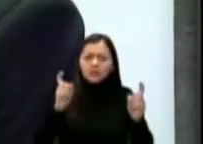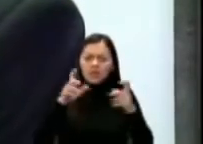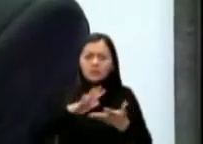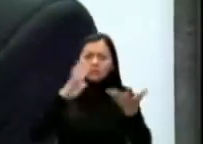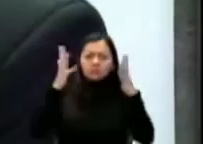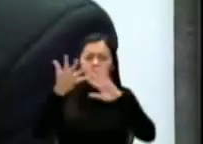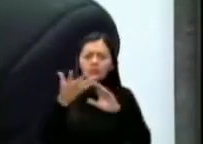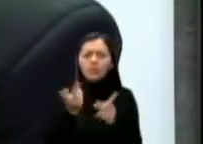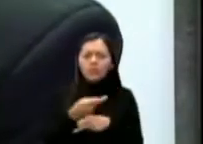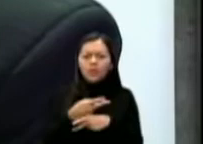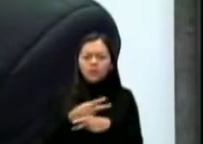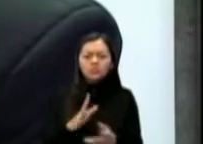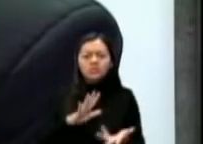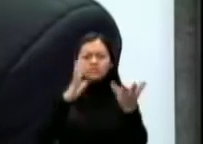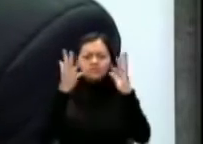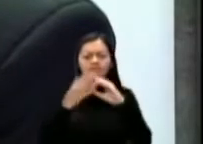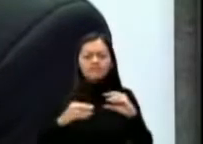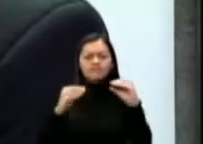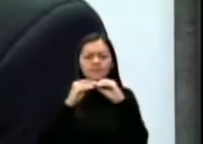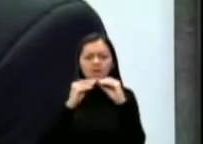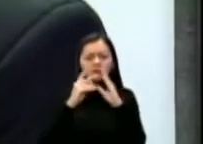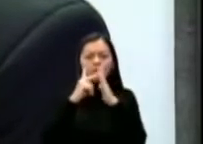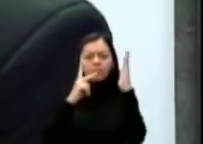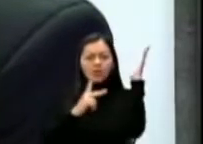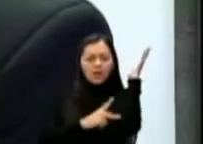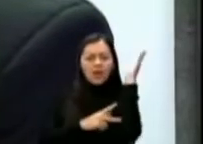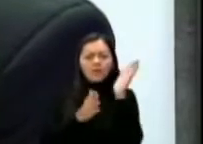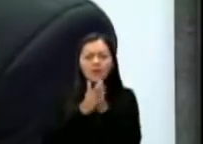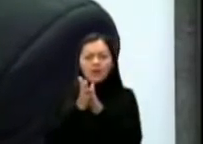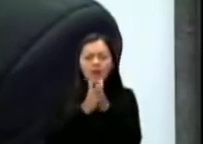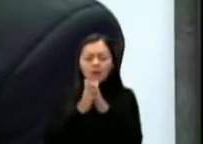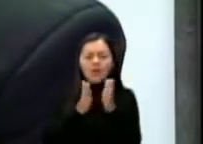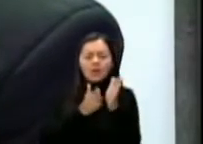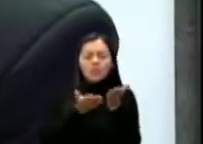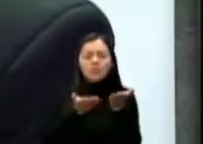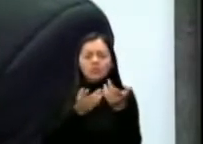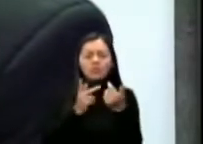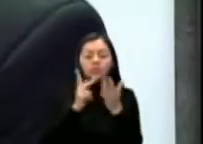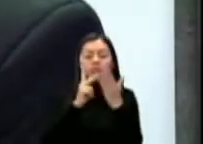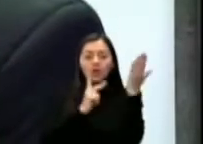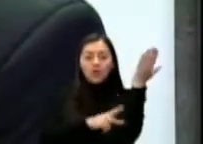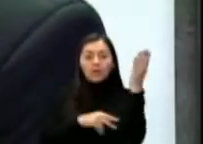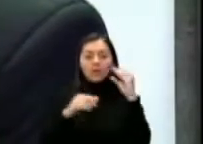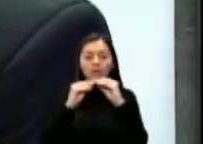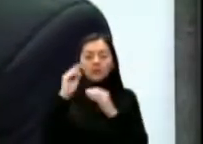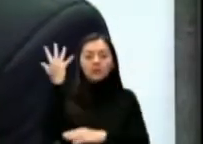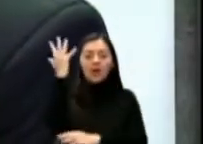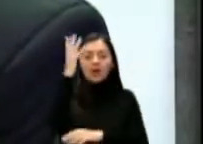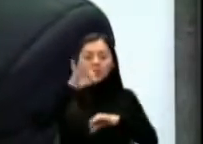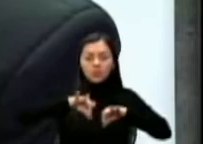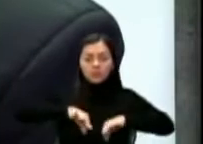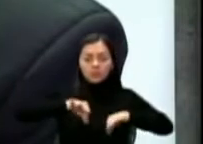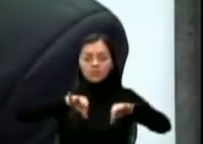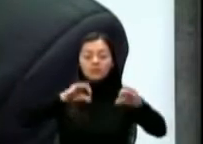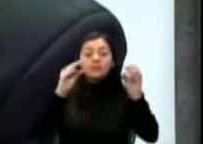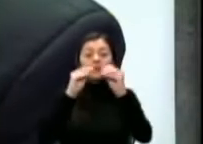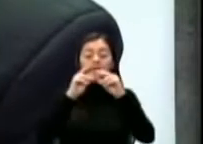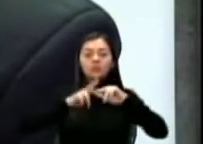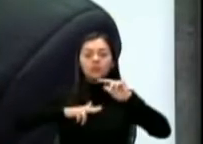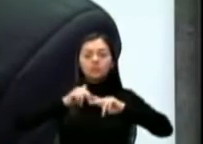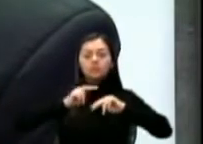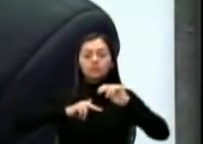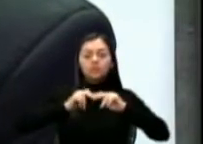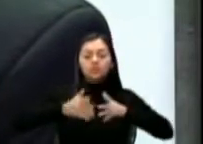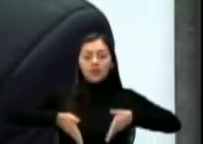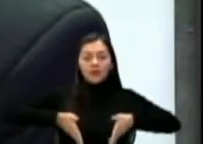para poder hablar de los programas de cacao a la amazonía para poder hablar de reforestación para poder hablar de construcción de carreteras